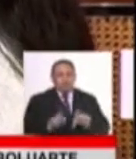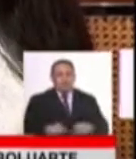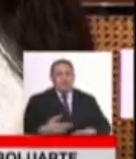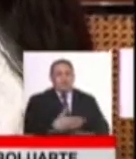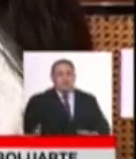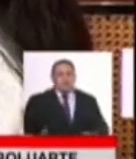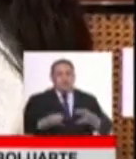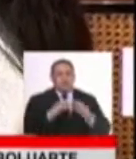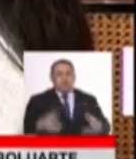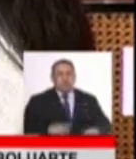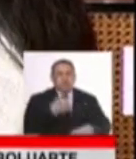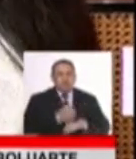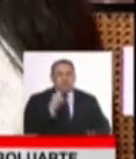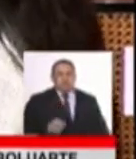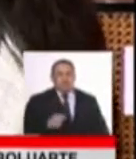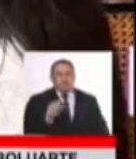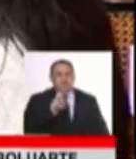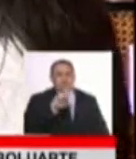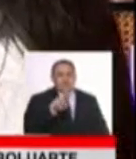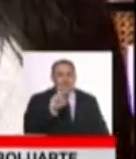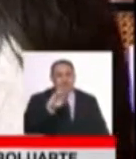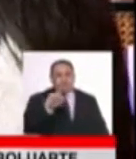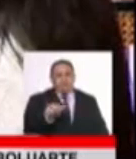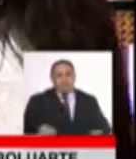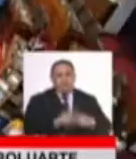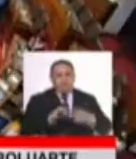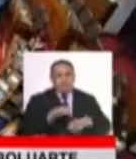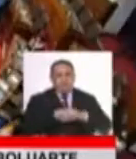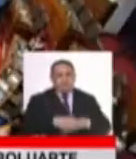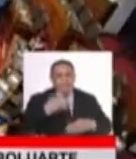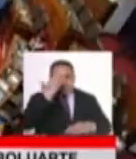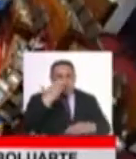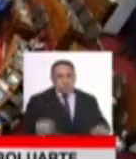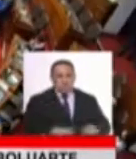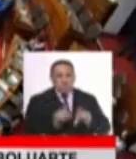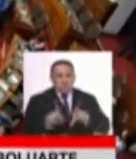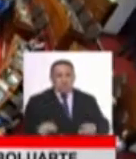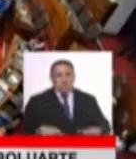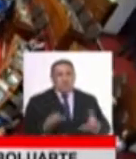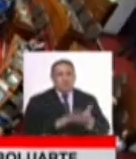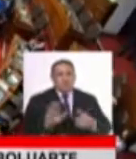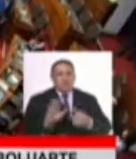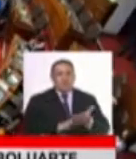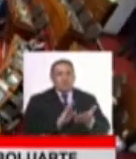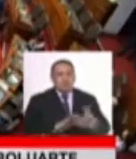el reconocimiento de la sociedad, y que su existencia frente al grupo